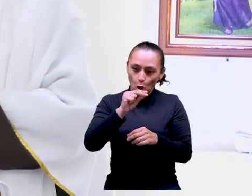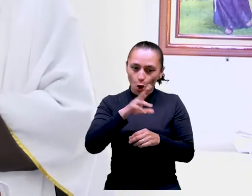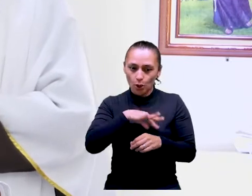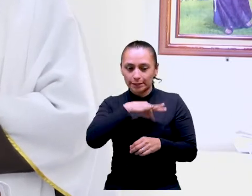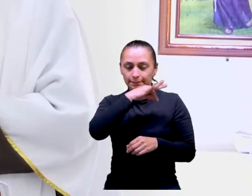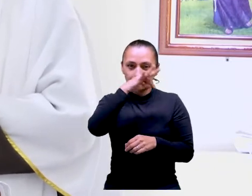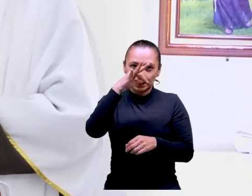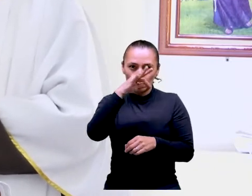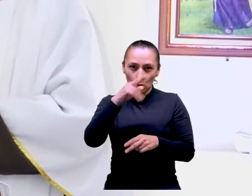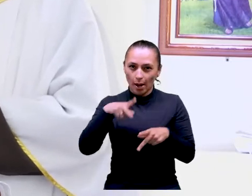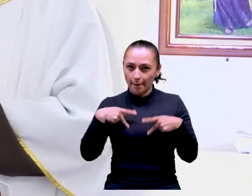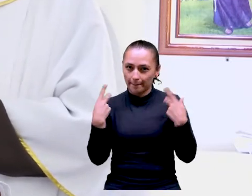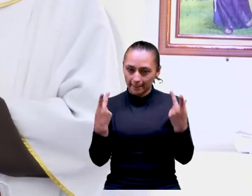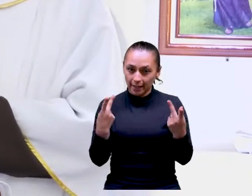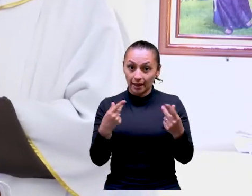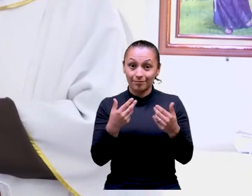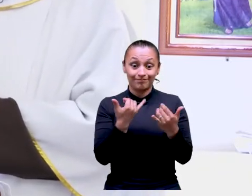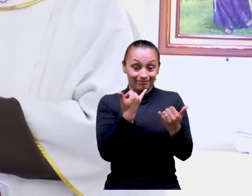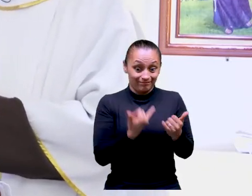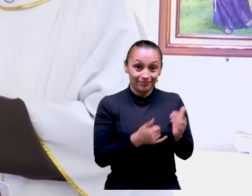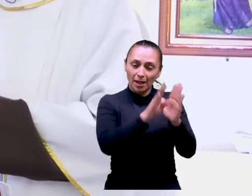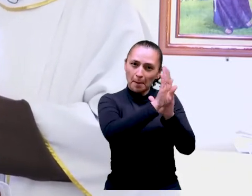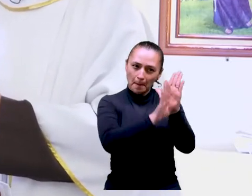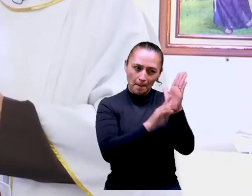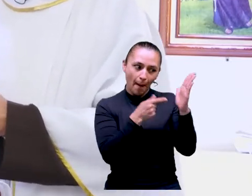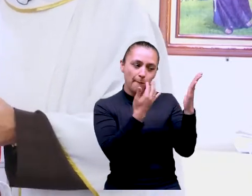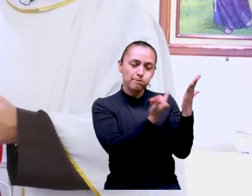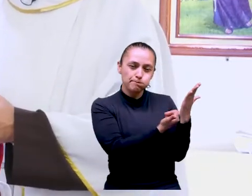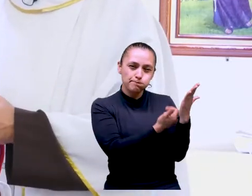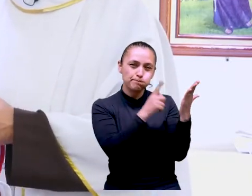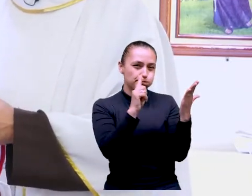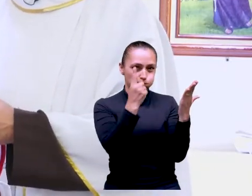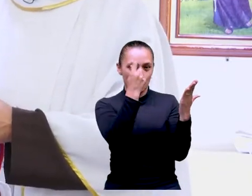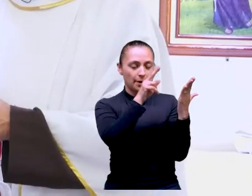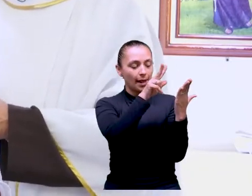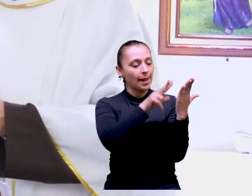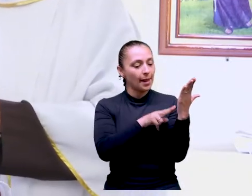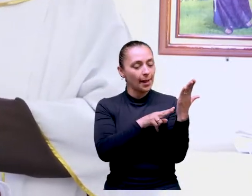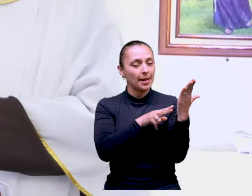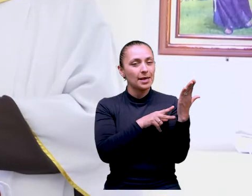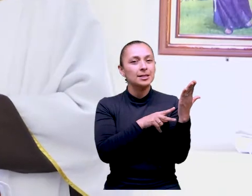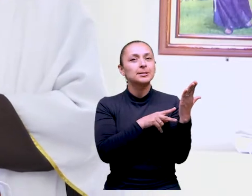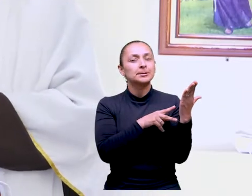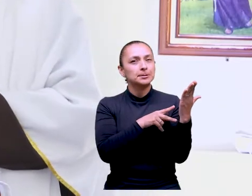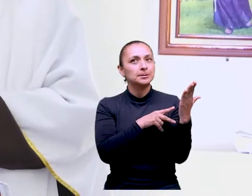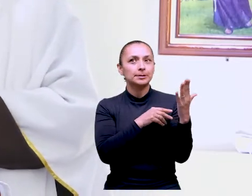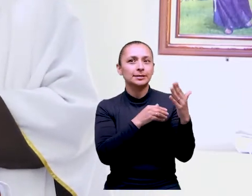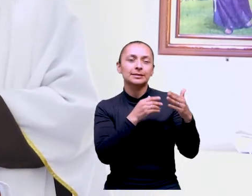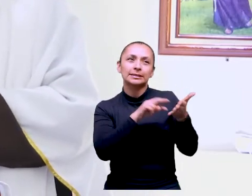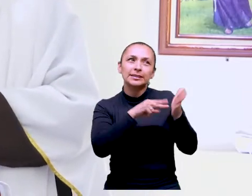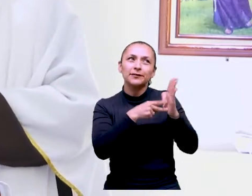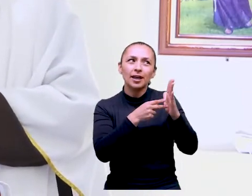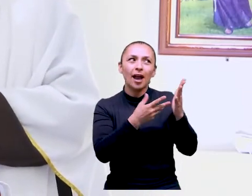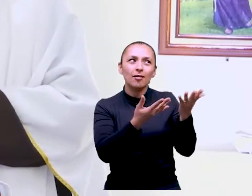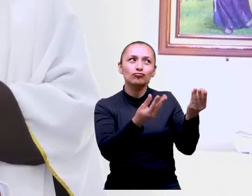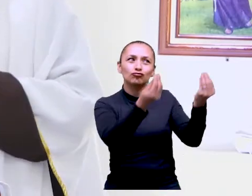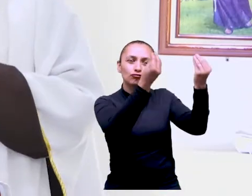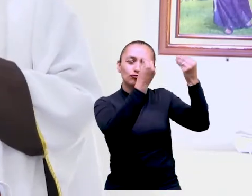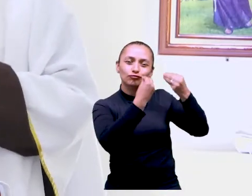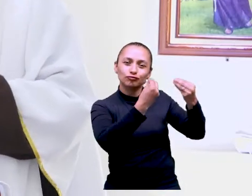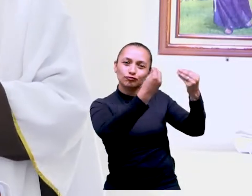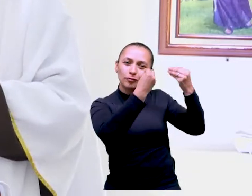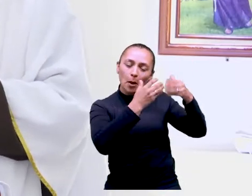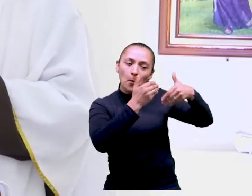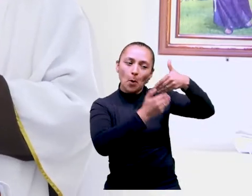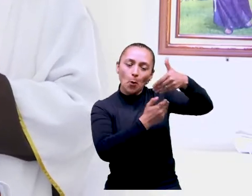de fe nuestra vida espiritual y esta primera lectura de los hechos de los apóstoles nos va